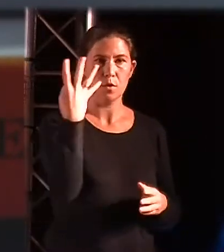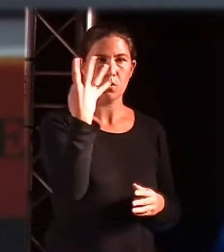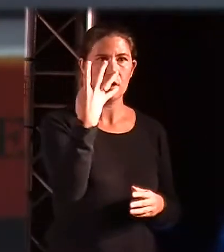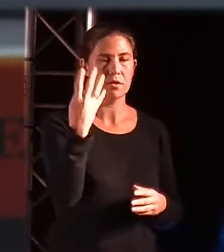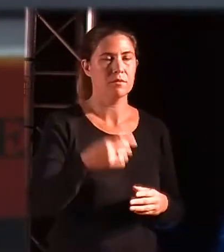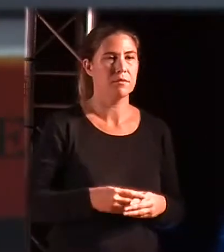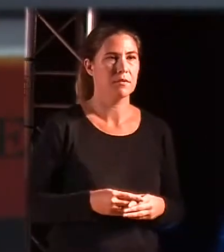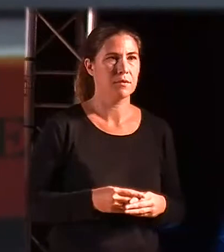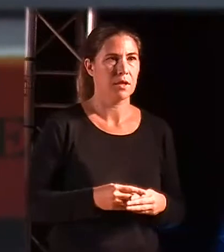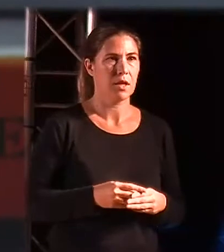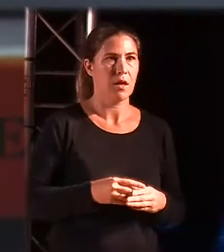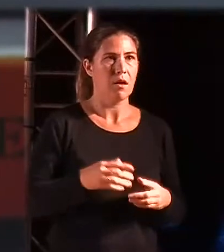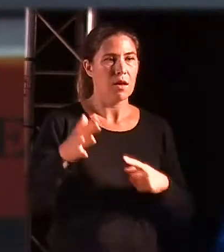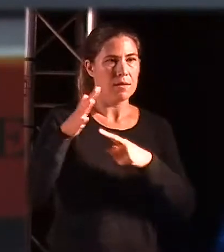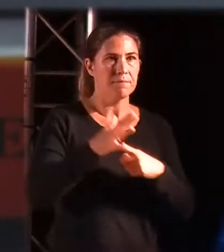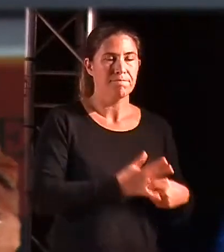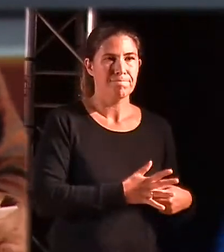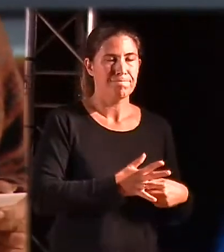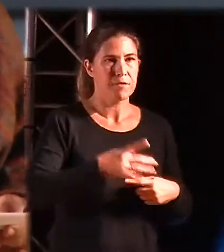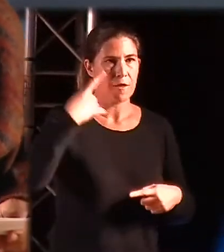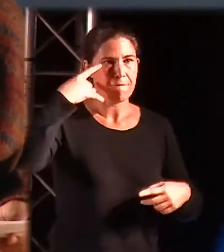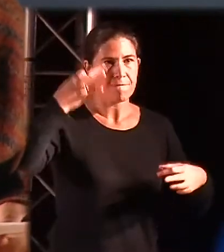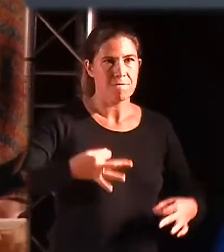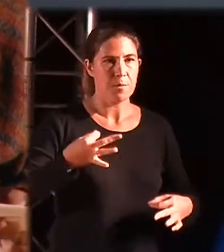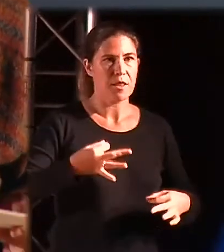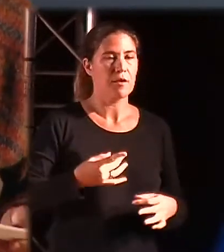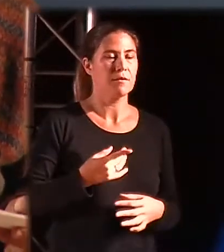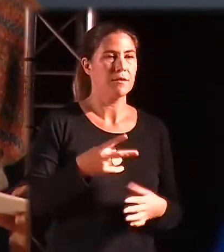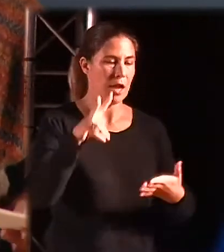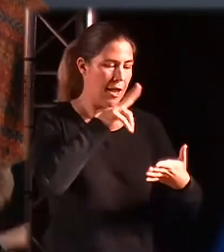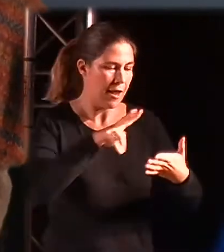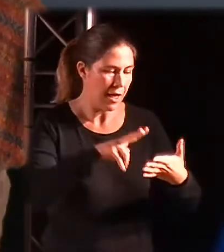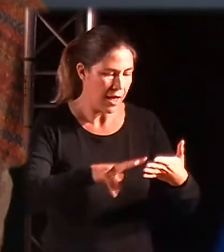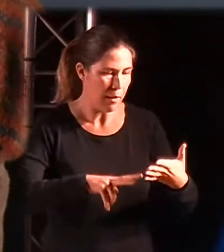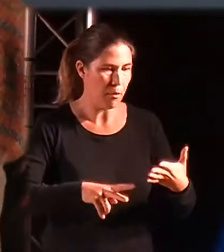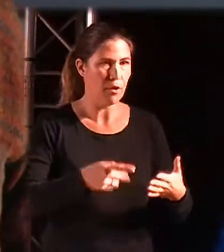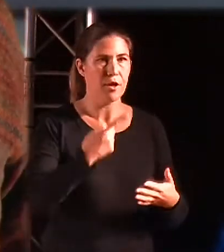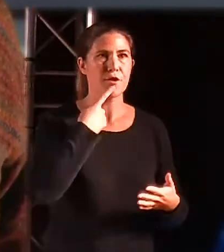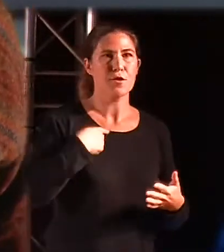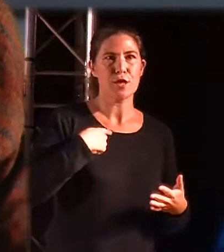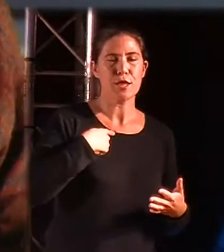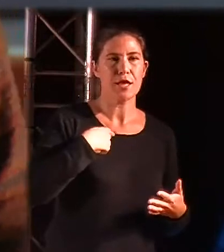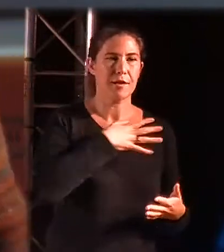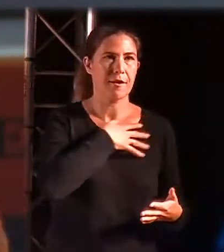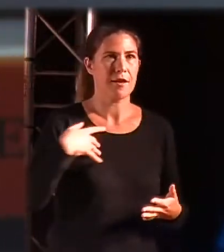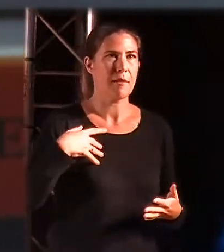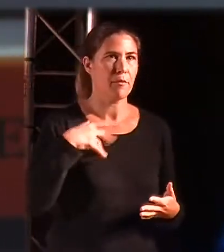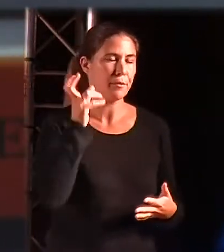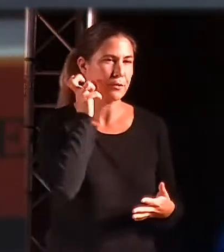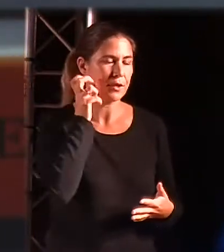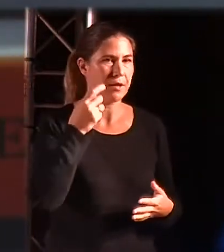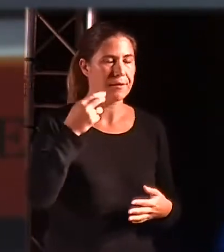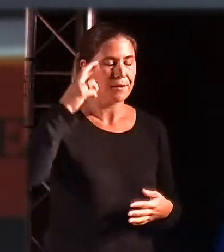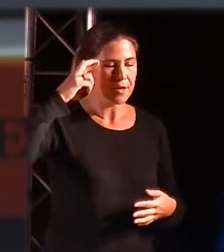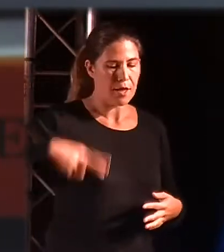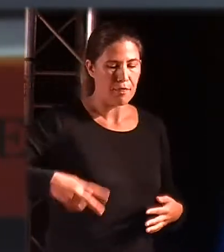4. Sesgo de confirmación. Esta es la tendencia a leer cosas que nos dicen lo que queremos oír, o sea, que nos dan la razón. Uno